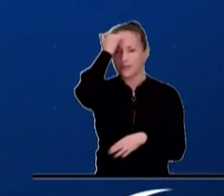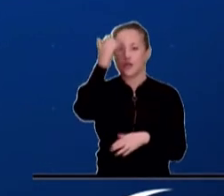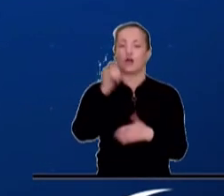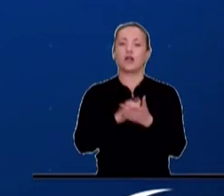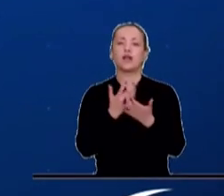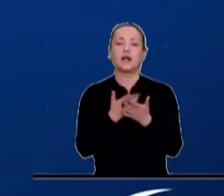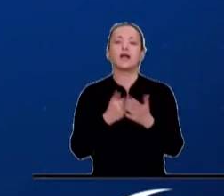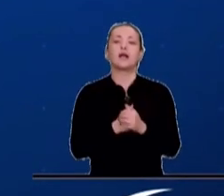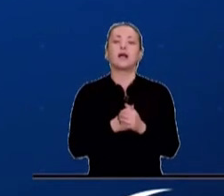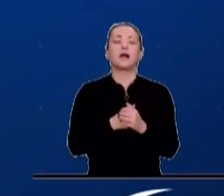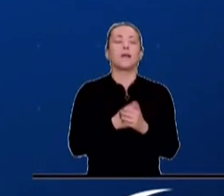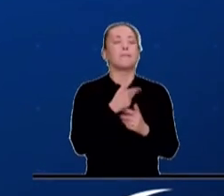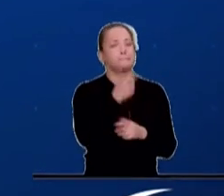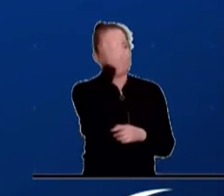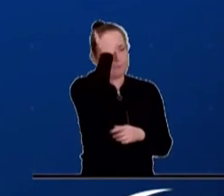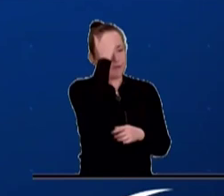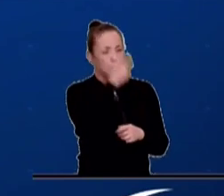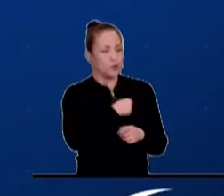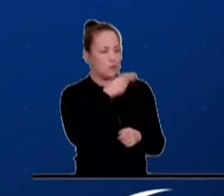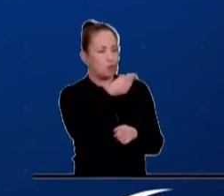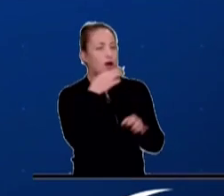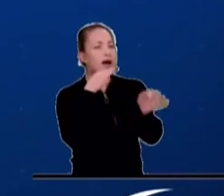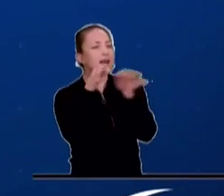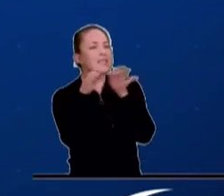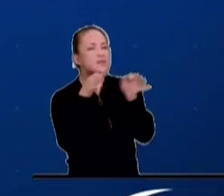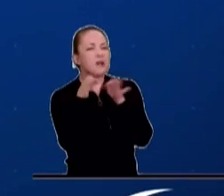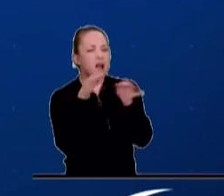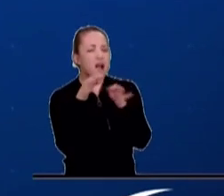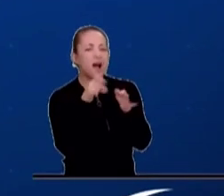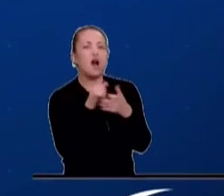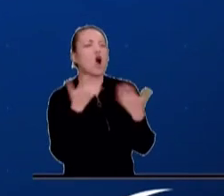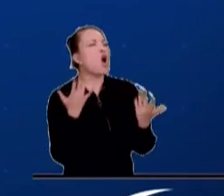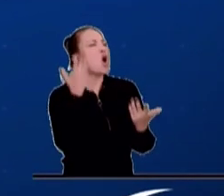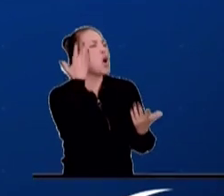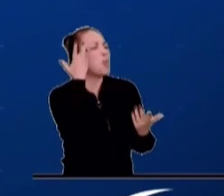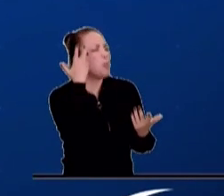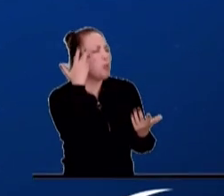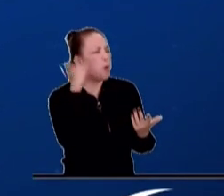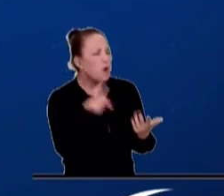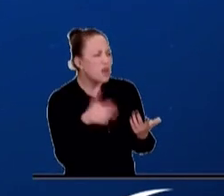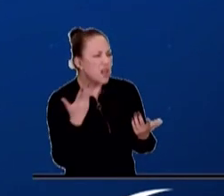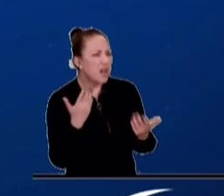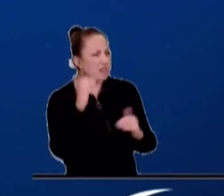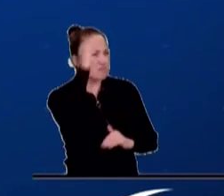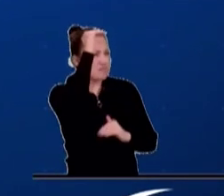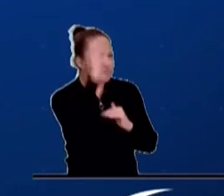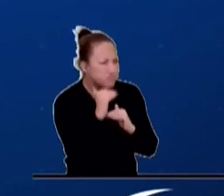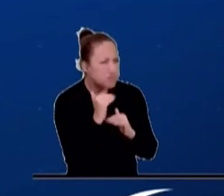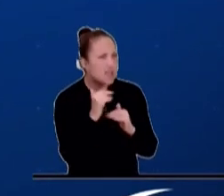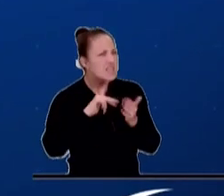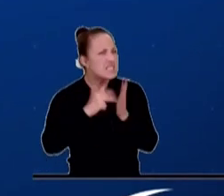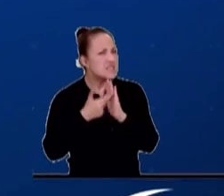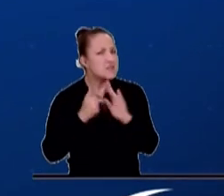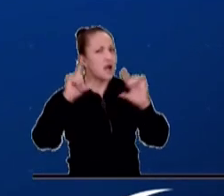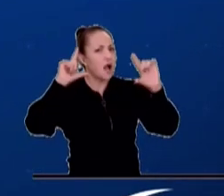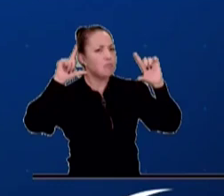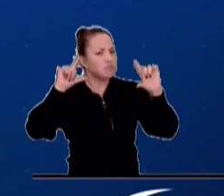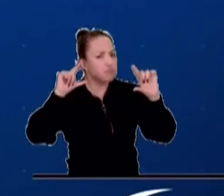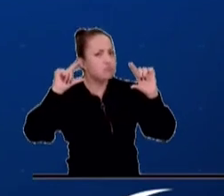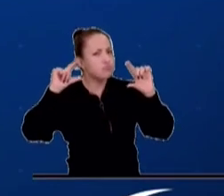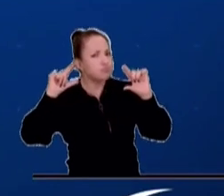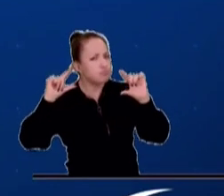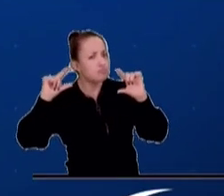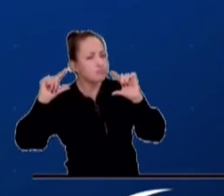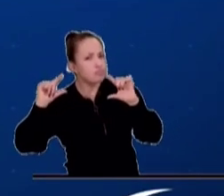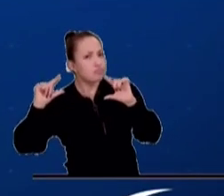explicar... Profesor, empecemos por explicar por qué la reducción y qué significa también que la inflación continúe bajando lentamente, pero que en